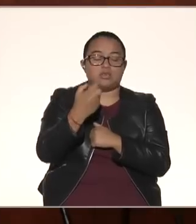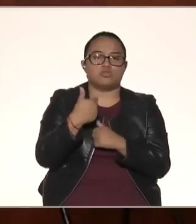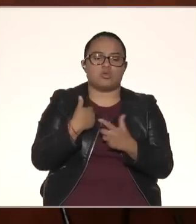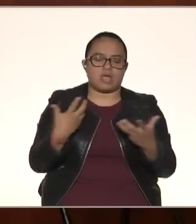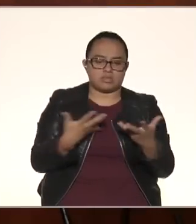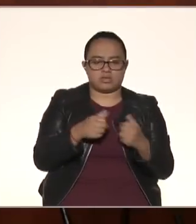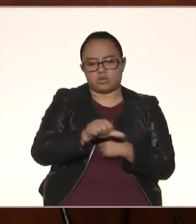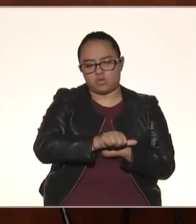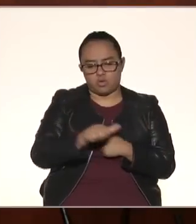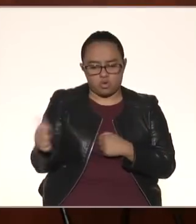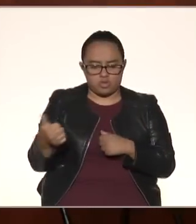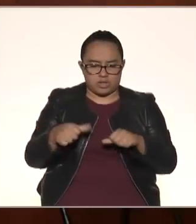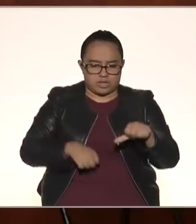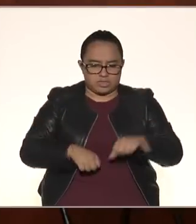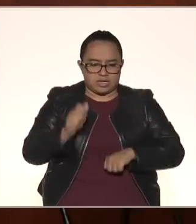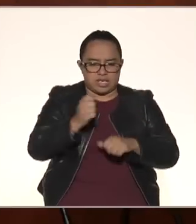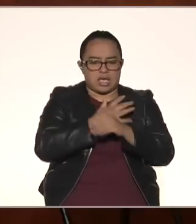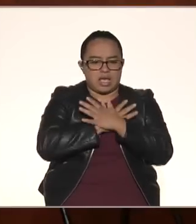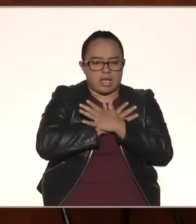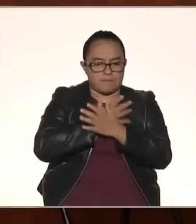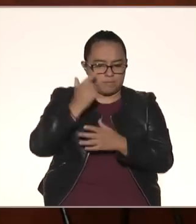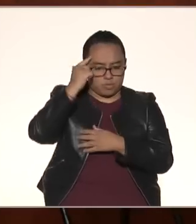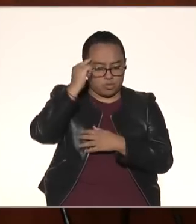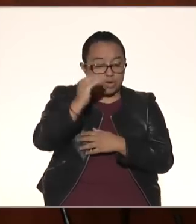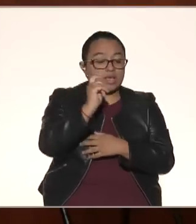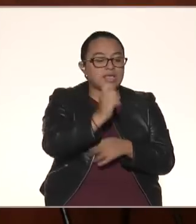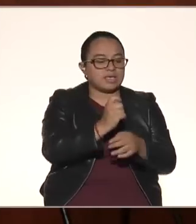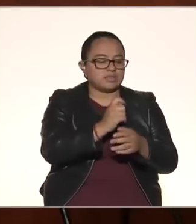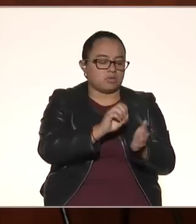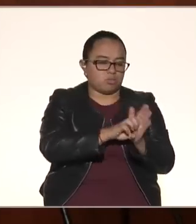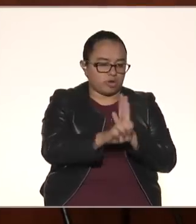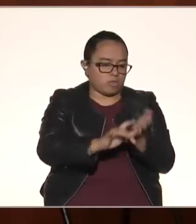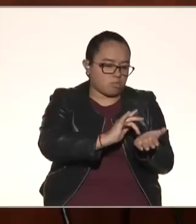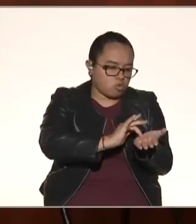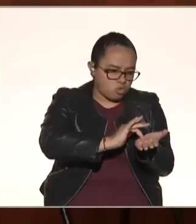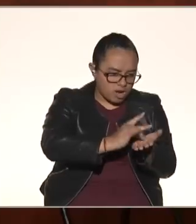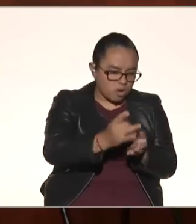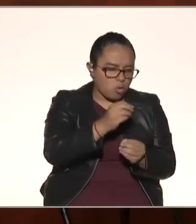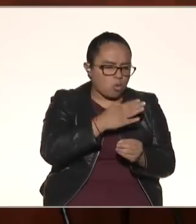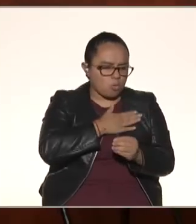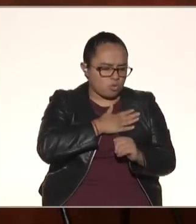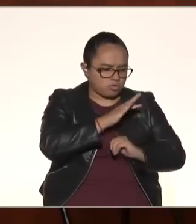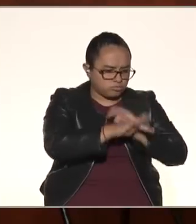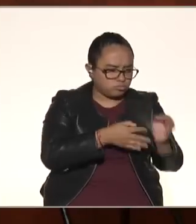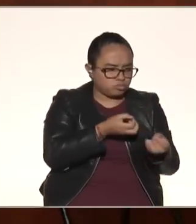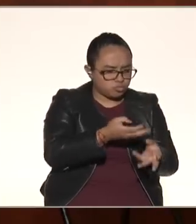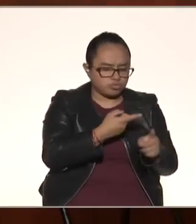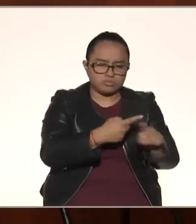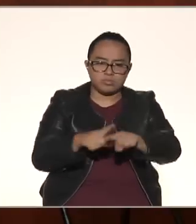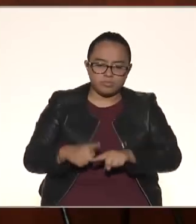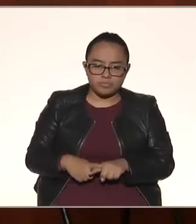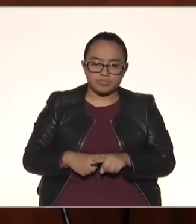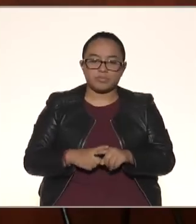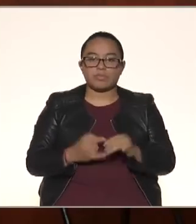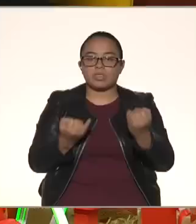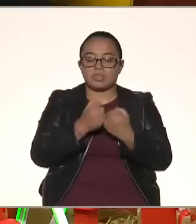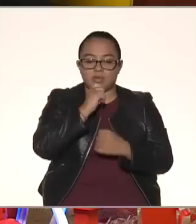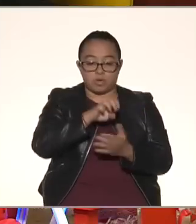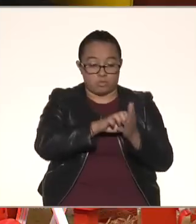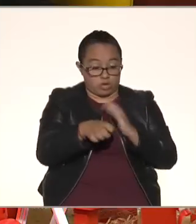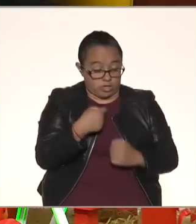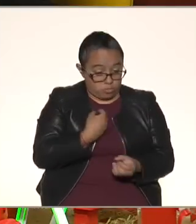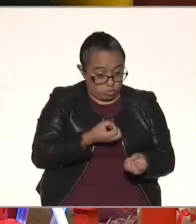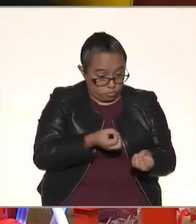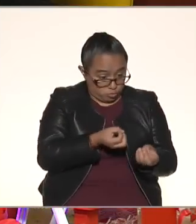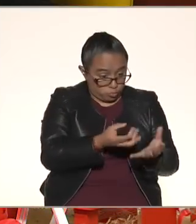actividades del amor maduro, que serían generosidad y gratitud, por ejemplo, en correspondencia. Aprender a dar, pero